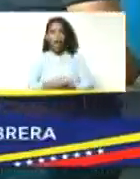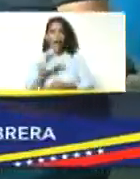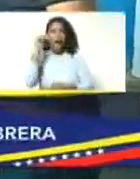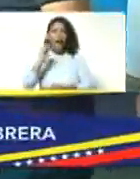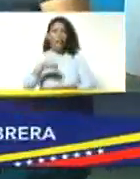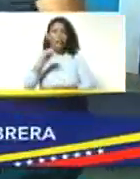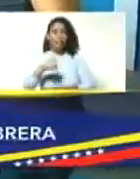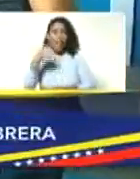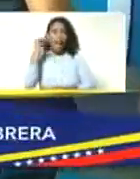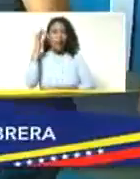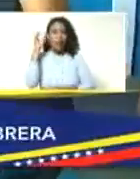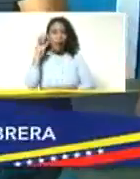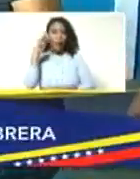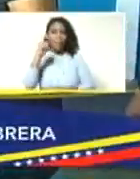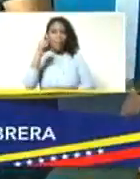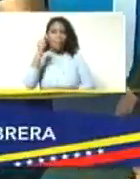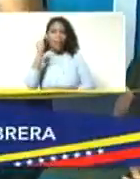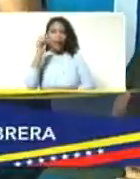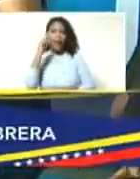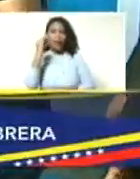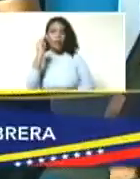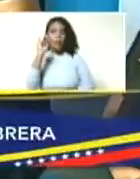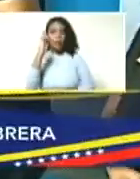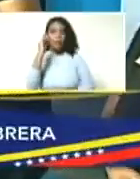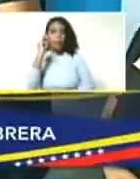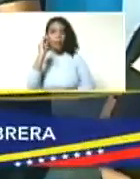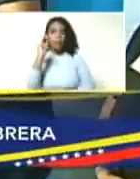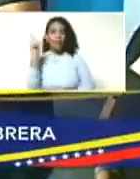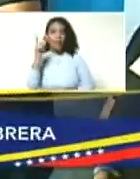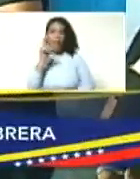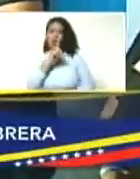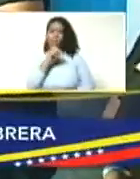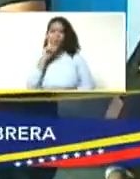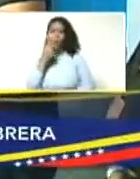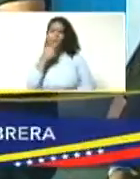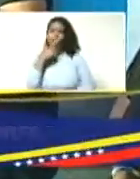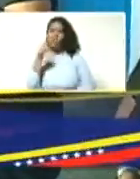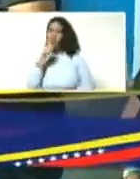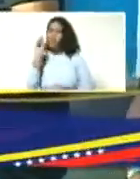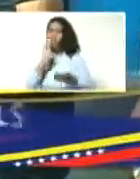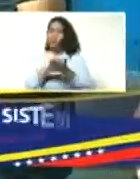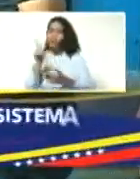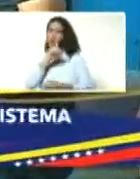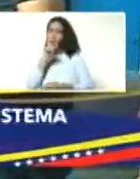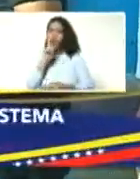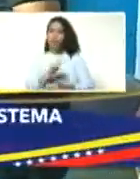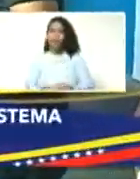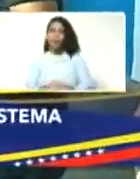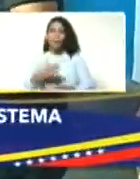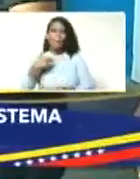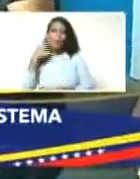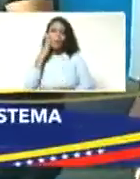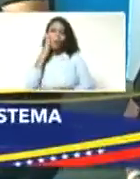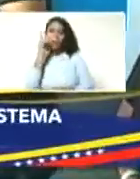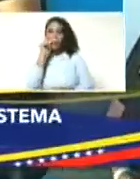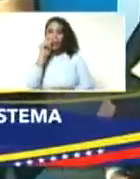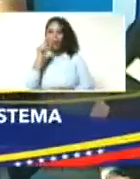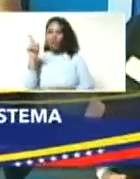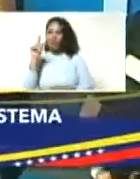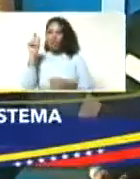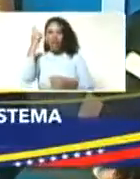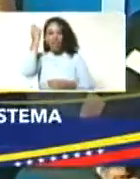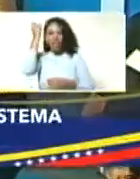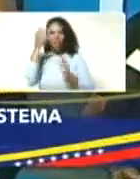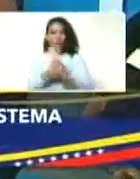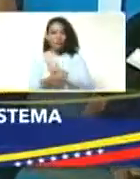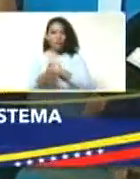Maribé. Maribí. Maribí, ese nombre qué bonito. ¿Quién te puso ese nombre? Papá y mi mamá. ¿De dónde lo sacaron?